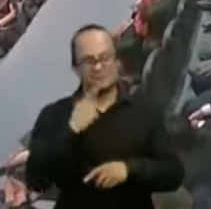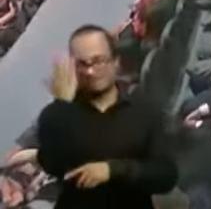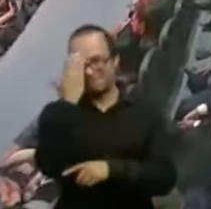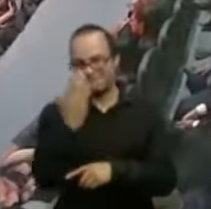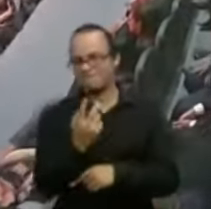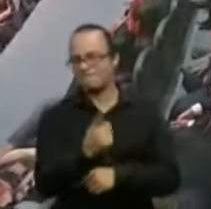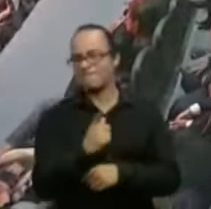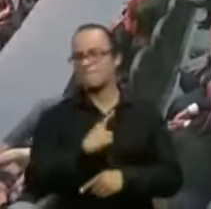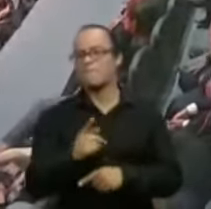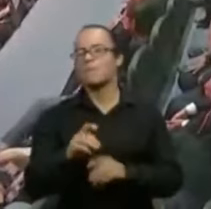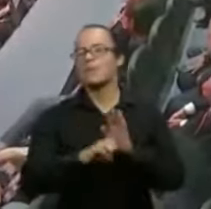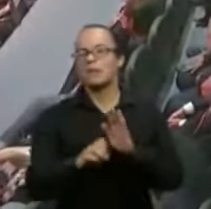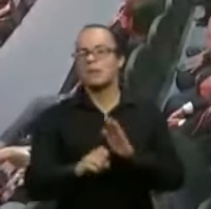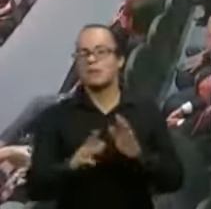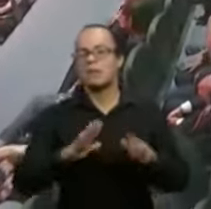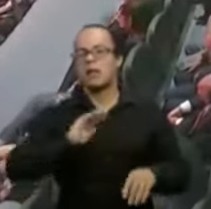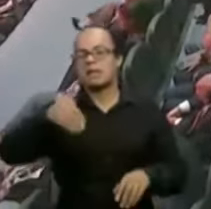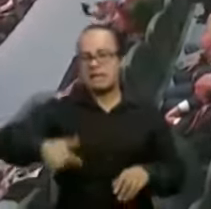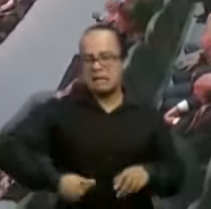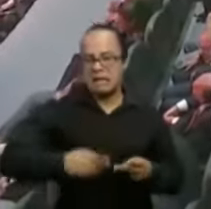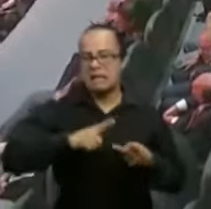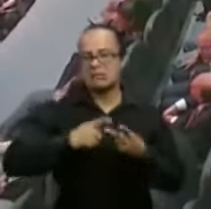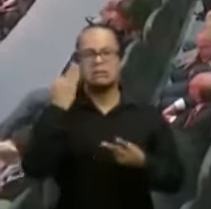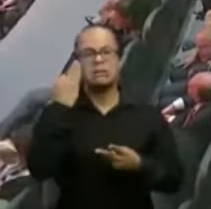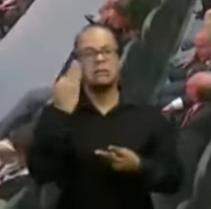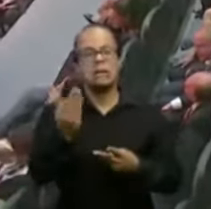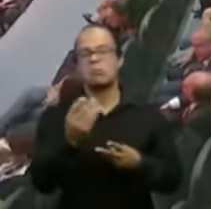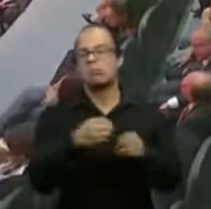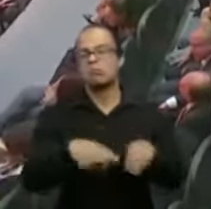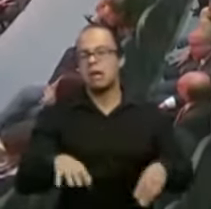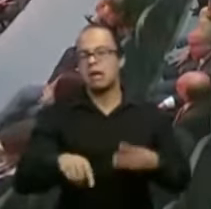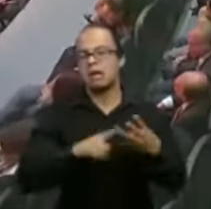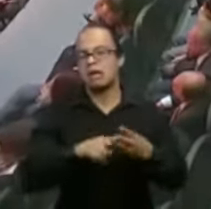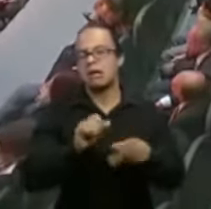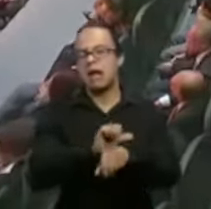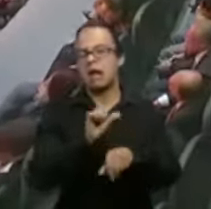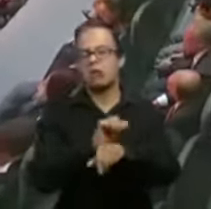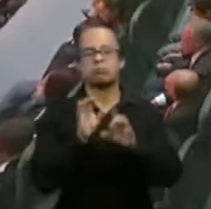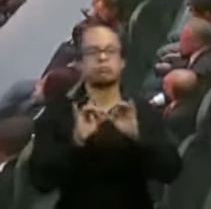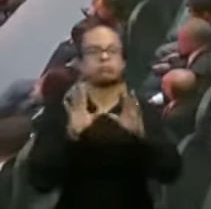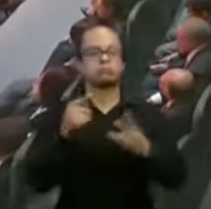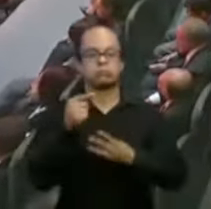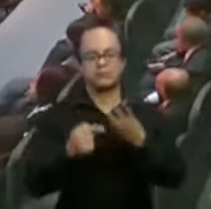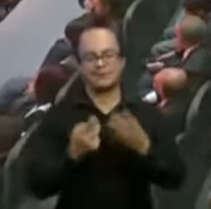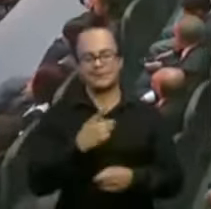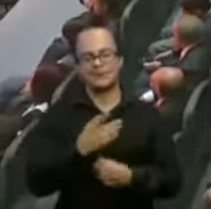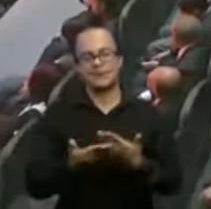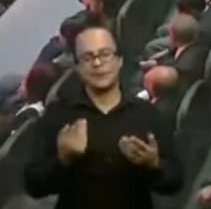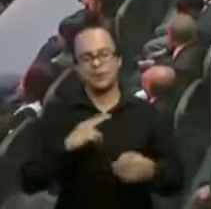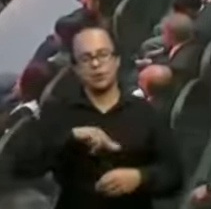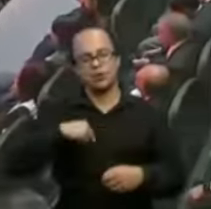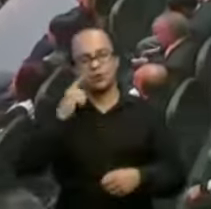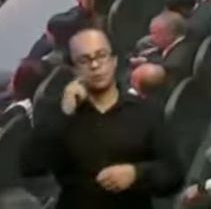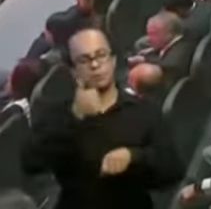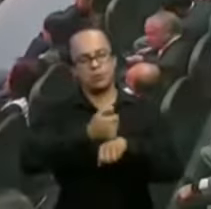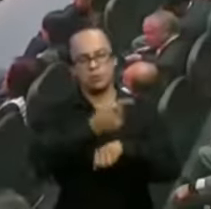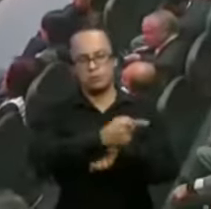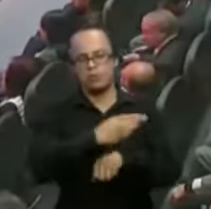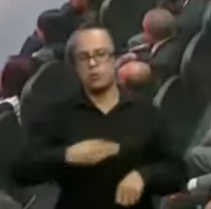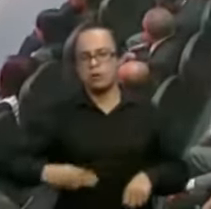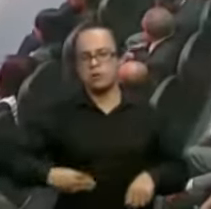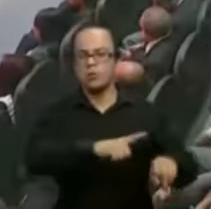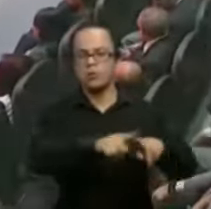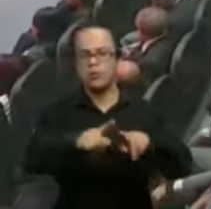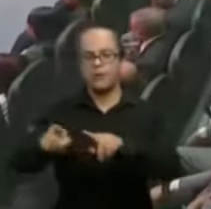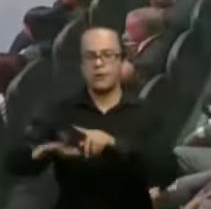accidentes, pérdida de tiempo y daños en los vehículos. Por ello, implementaremos en coordinación con los municipios